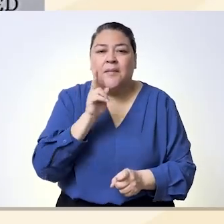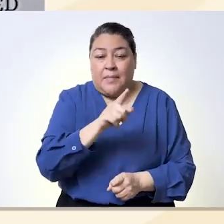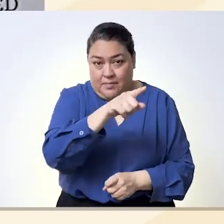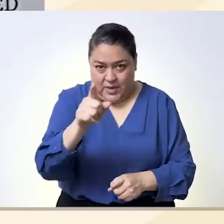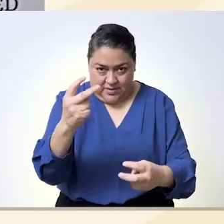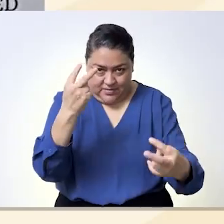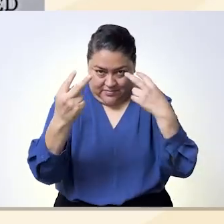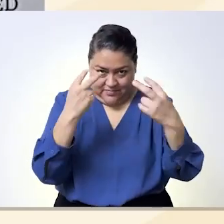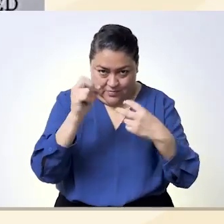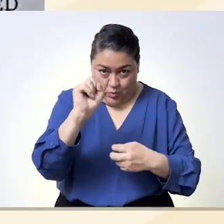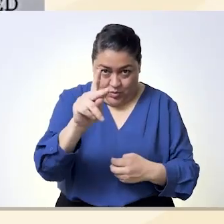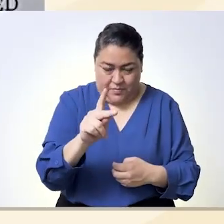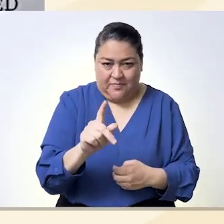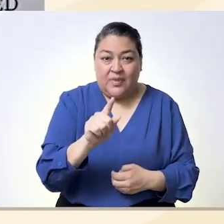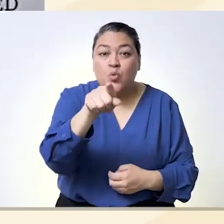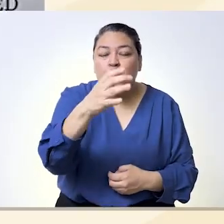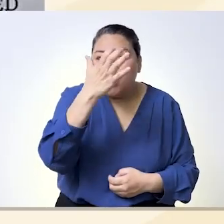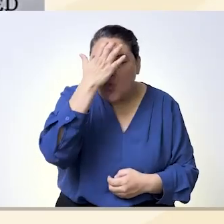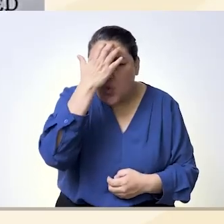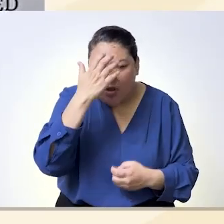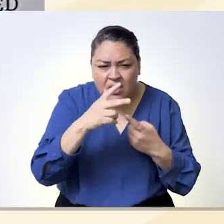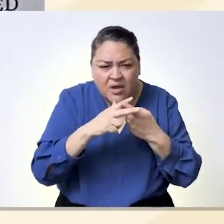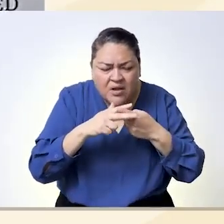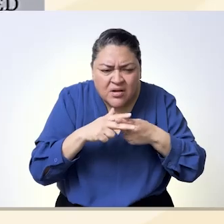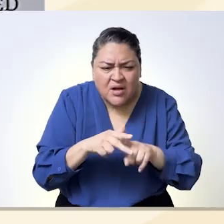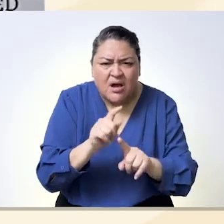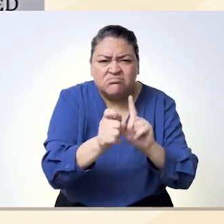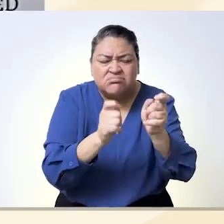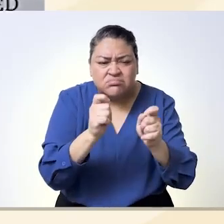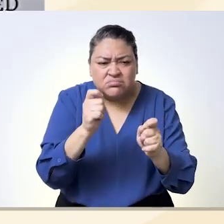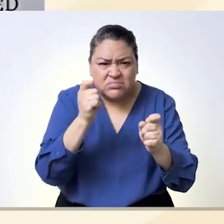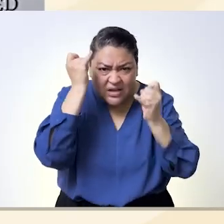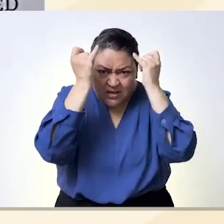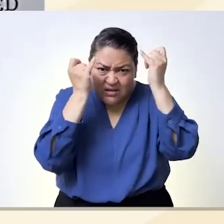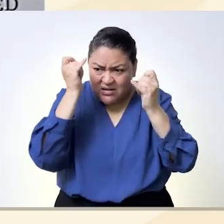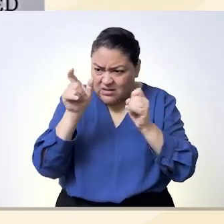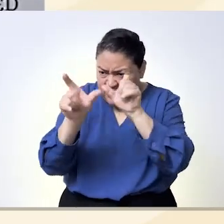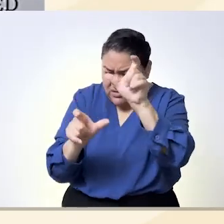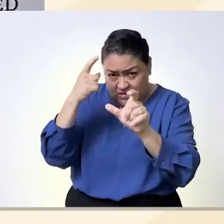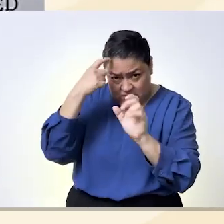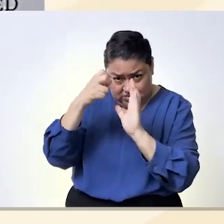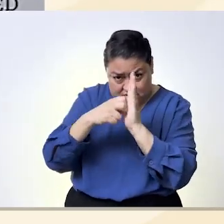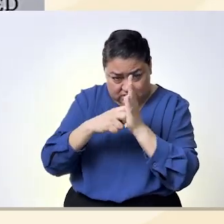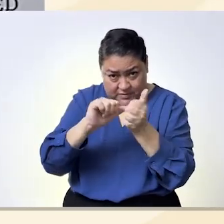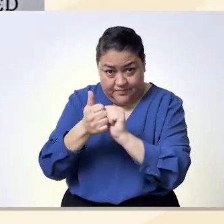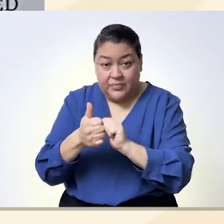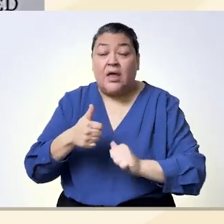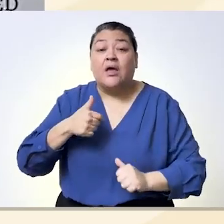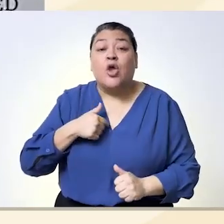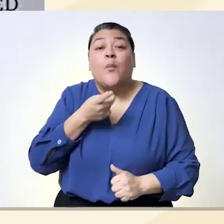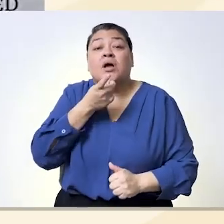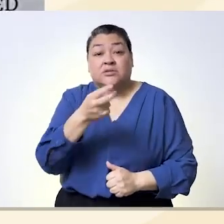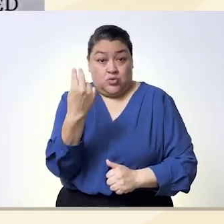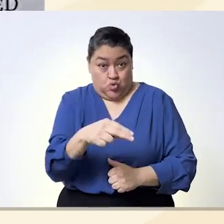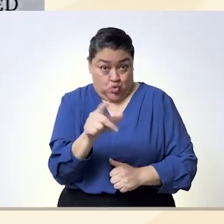muy rápido para que las personas que nos están viendo conozcan y empiecen a cambiar un poquito la narrativa sobre las neurodivergencias. Yo